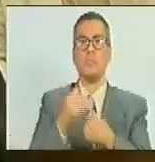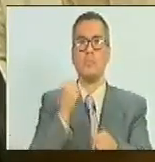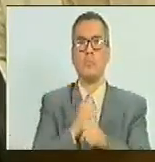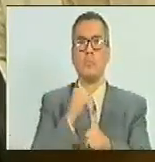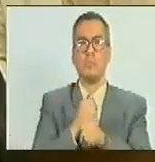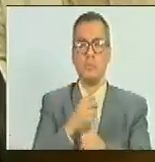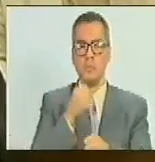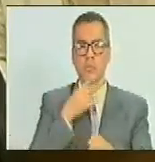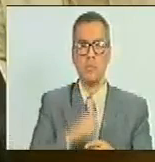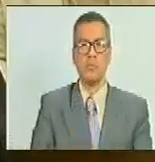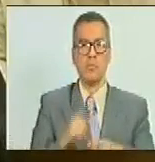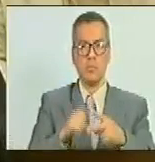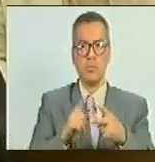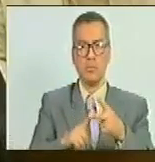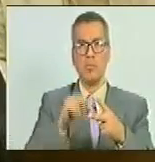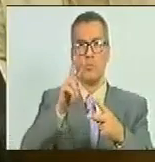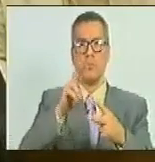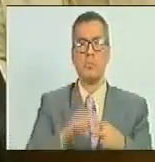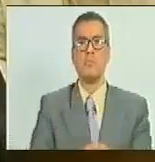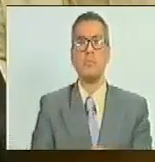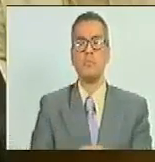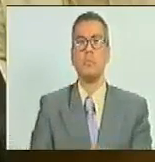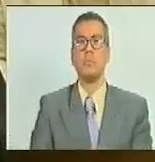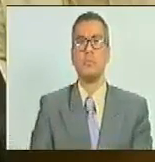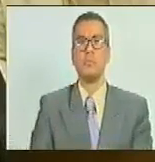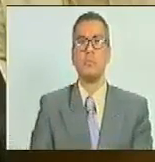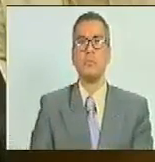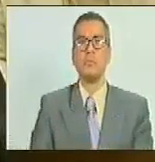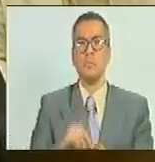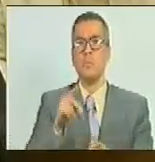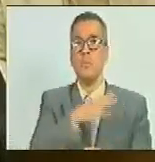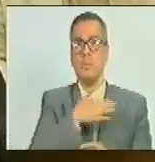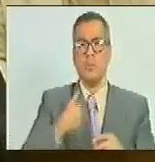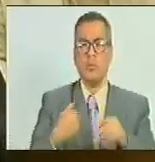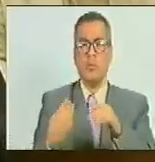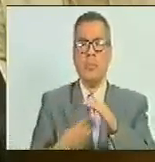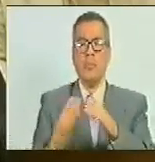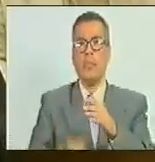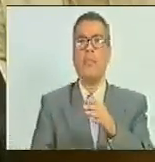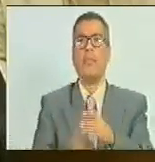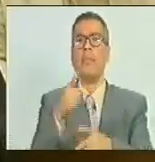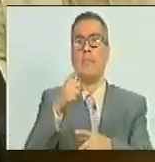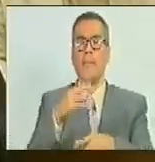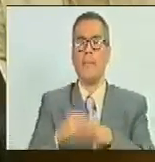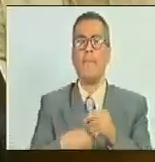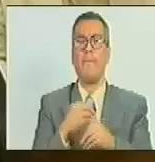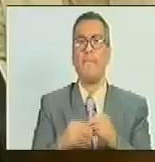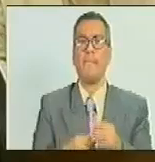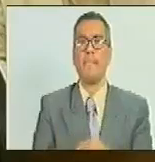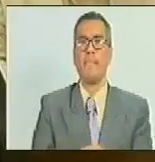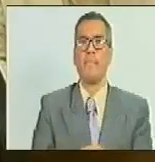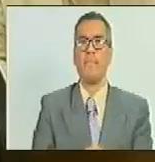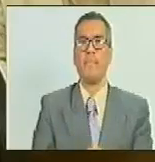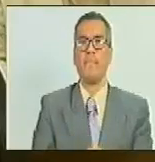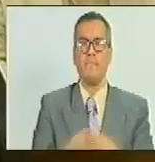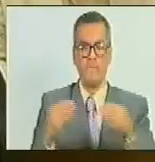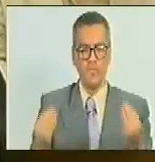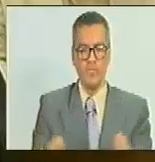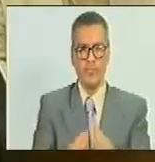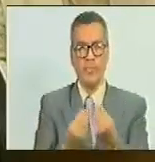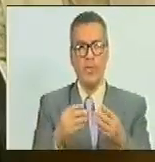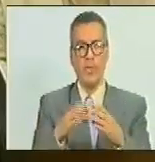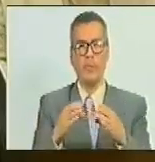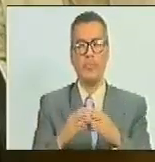conjunto. En segundo término, quisiera fundamentar lo que es el